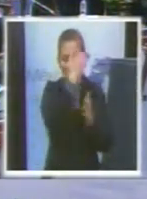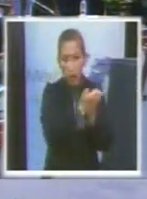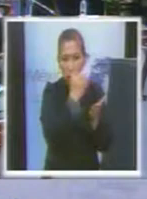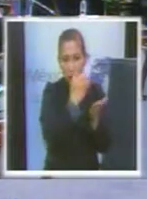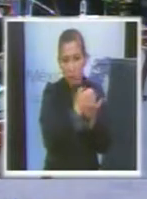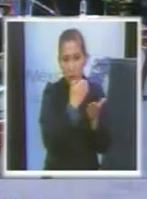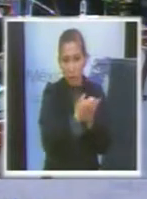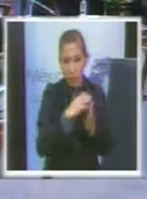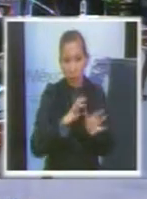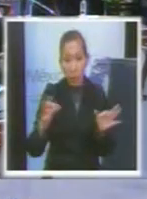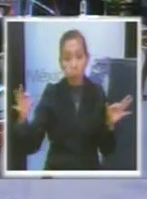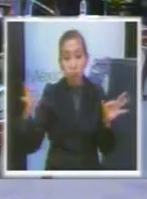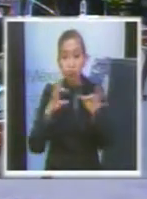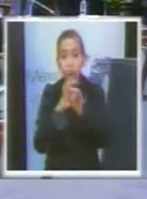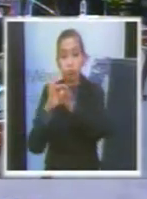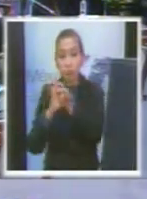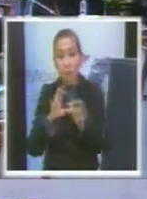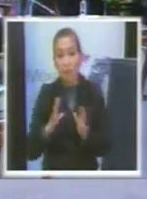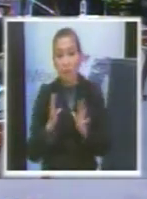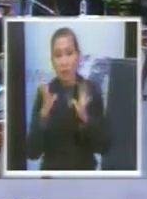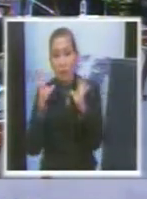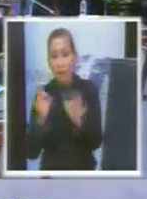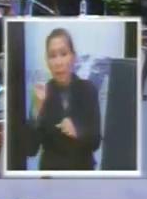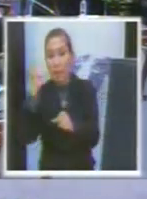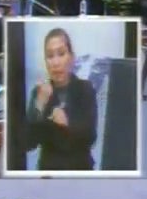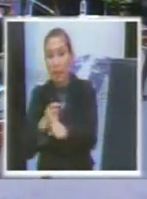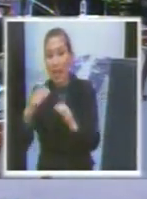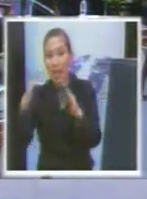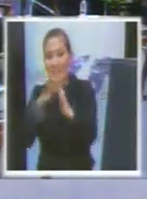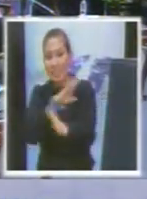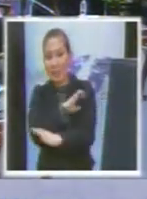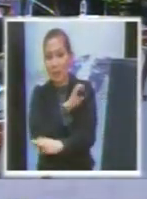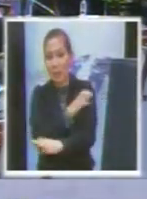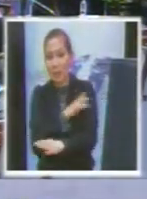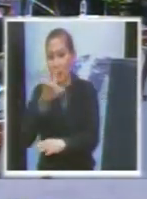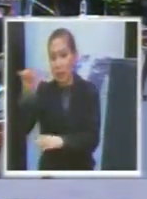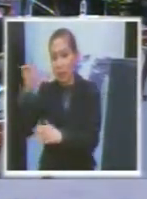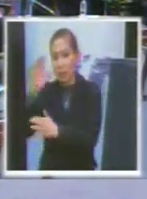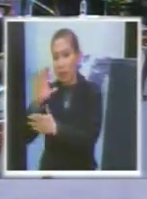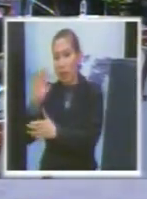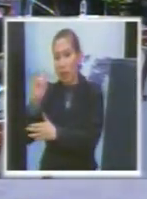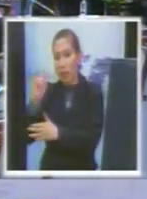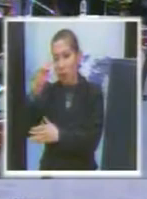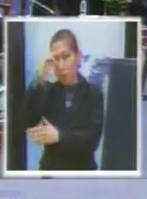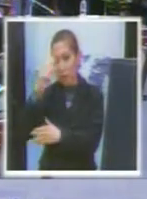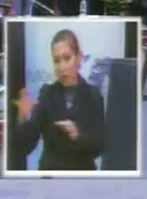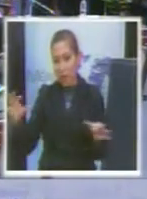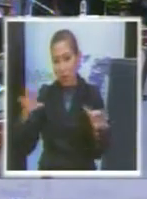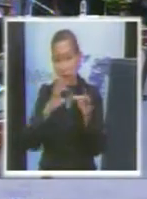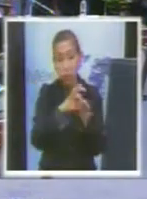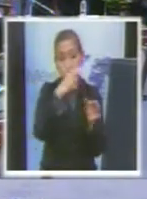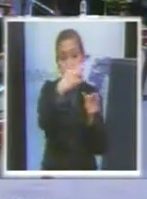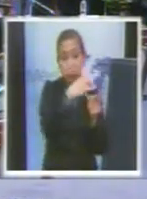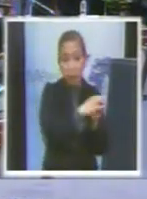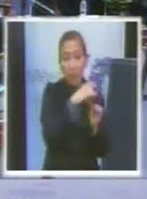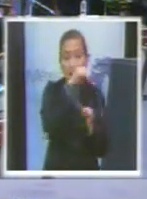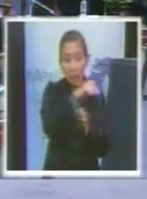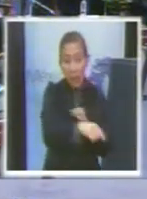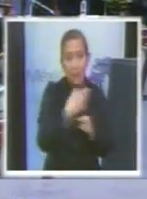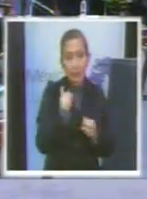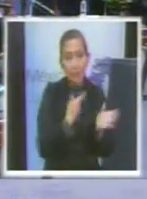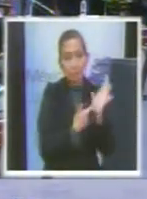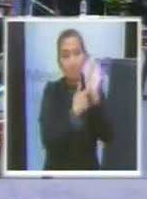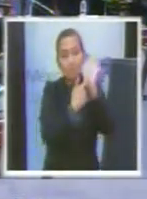está íntimamente vinculada con la fundación primero de la Casa de España y luego del Colegio de México, responde a toda